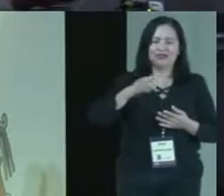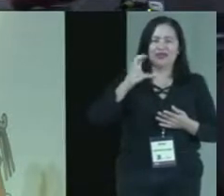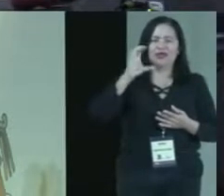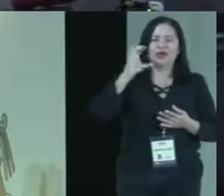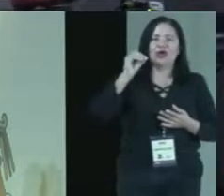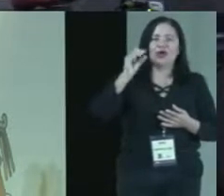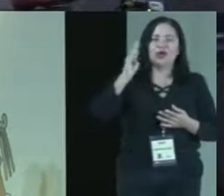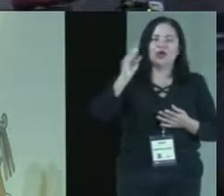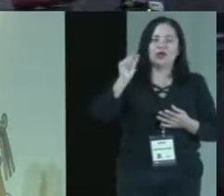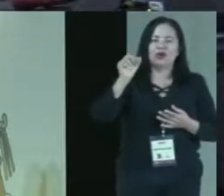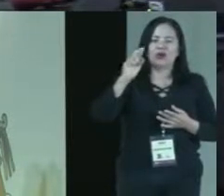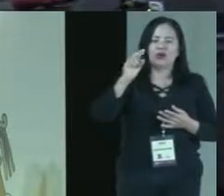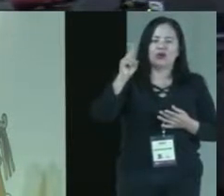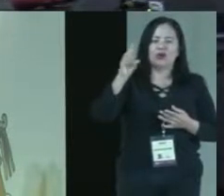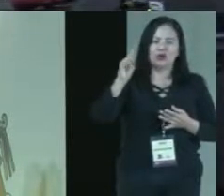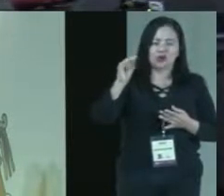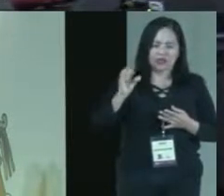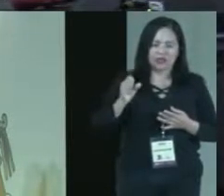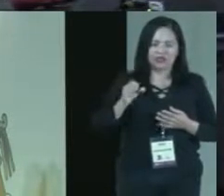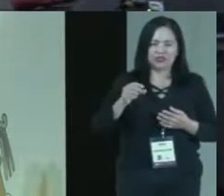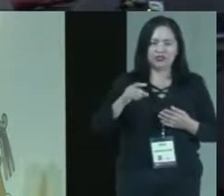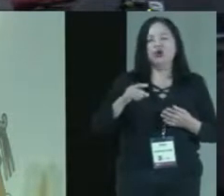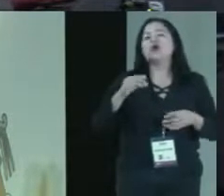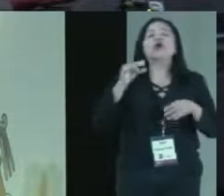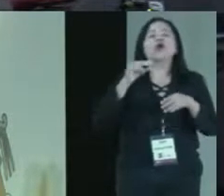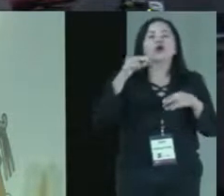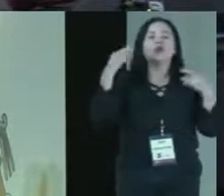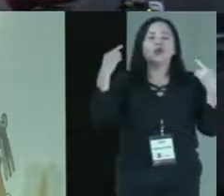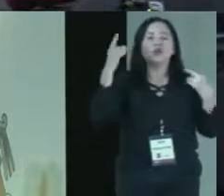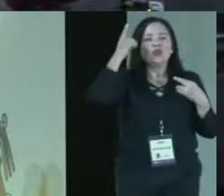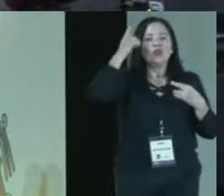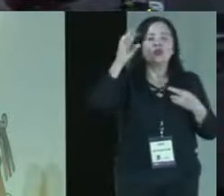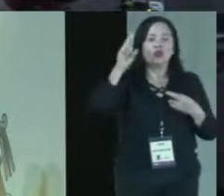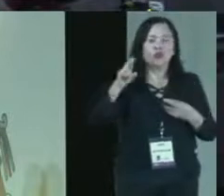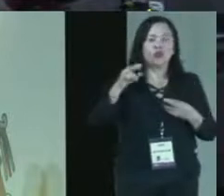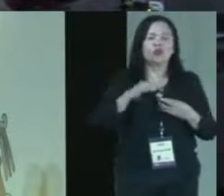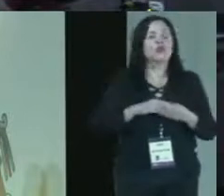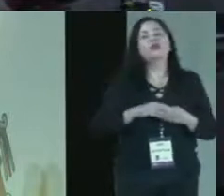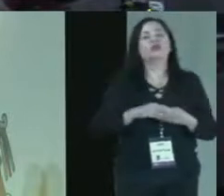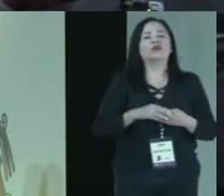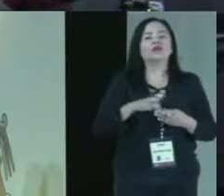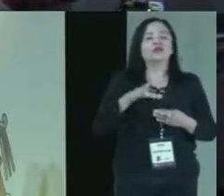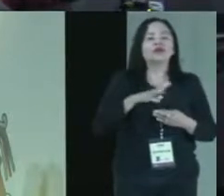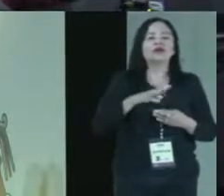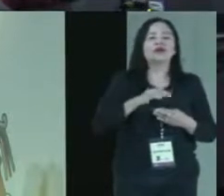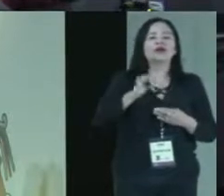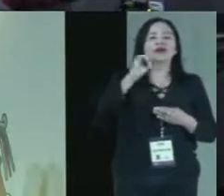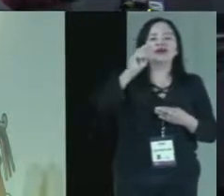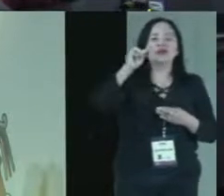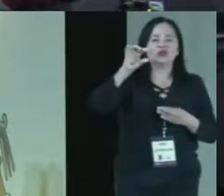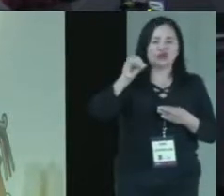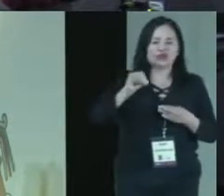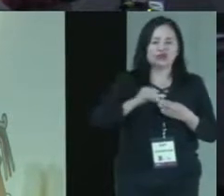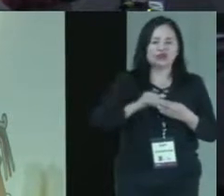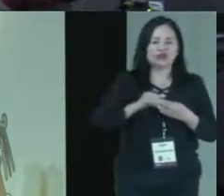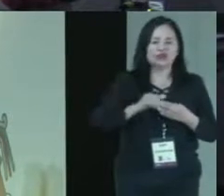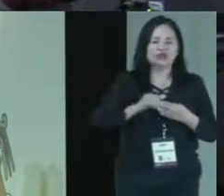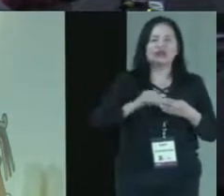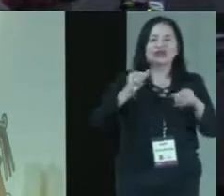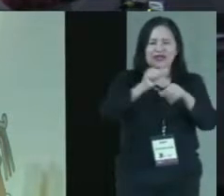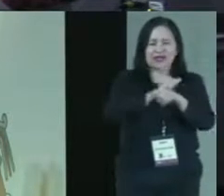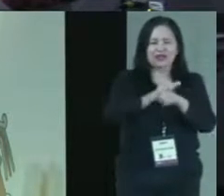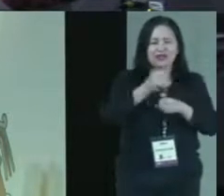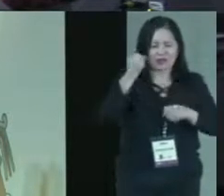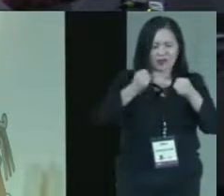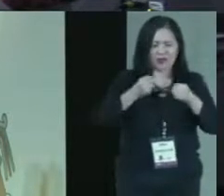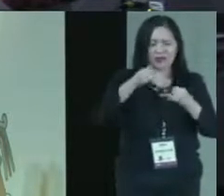doctor, investigador del Colegio de Sonora, presidente de la Red de Innovación y Trabajo de la Industria Automotriz Mexicana